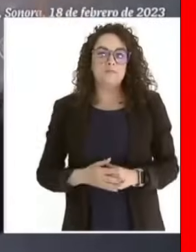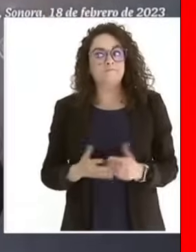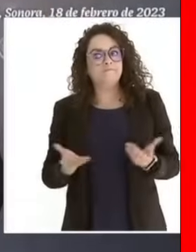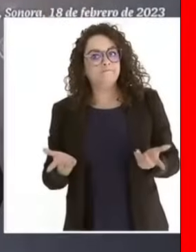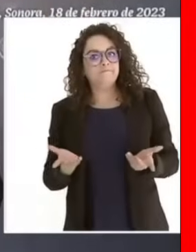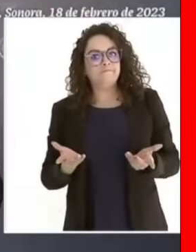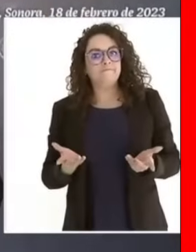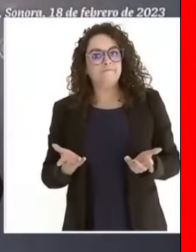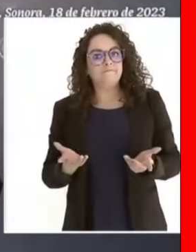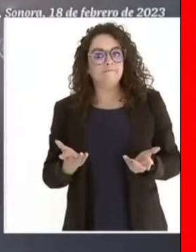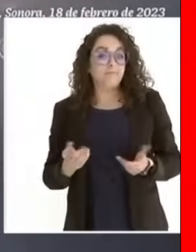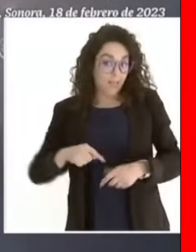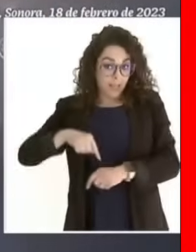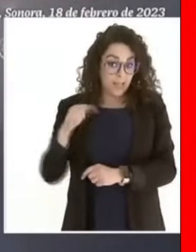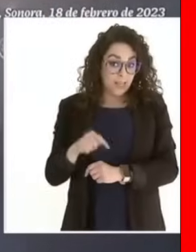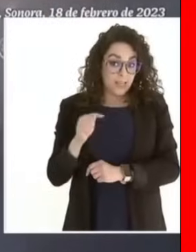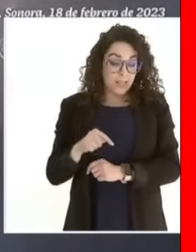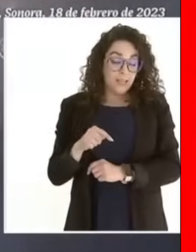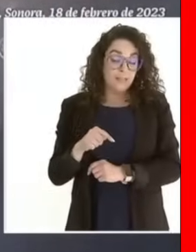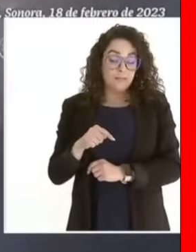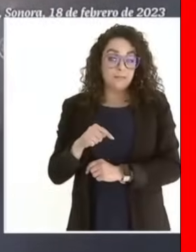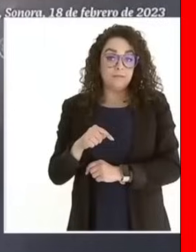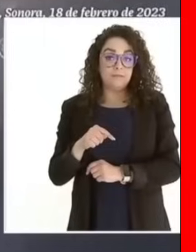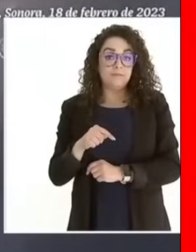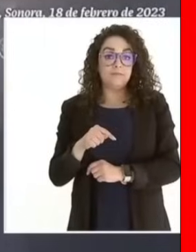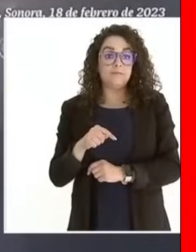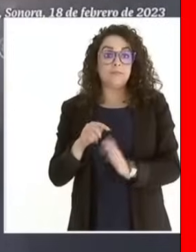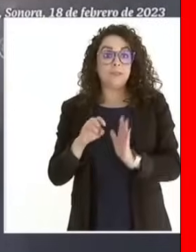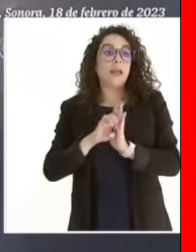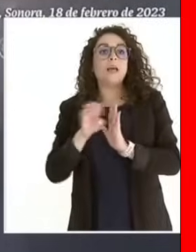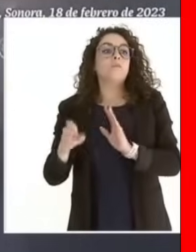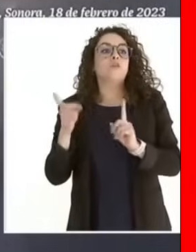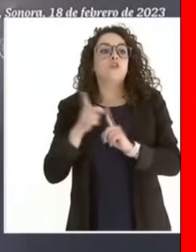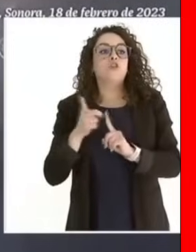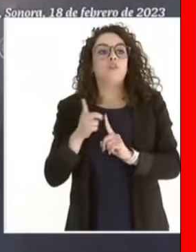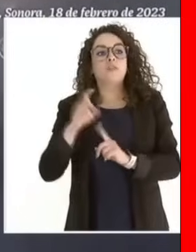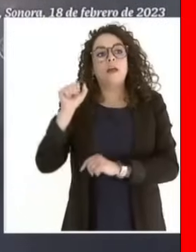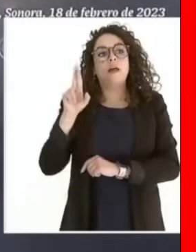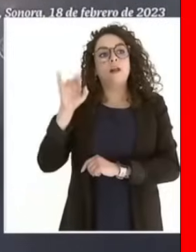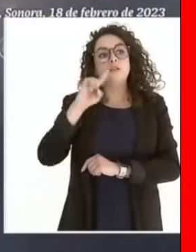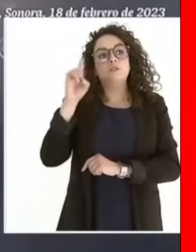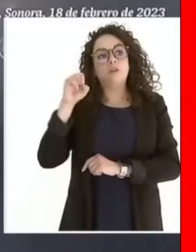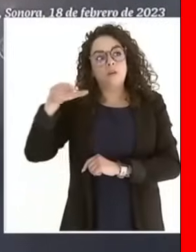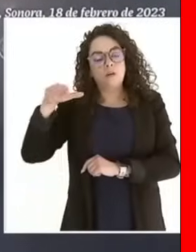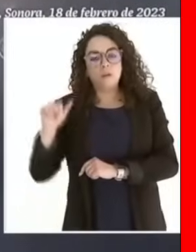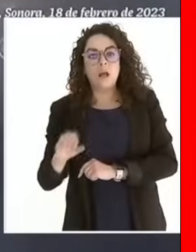esto aquí en Arizona en Texas Así